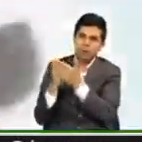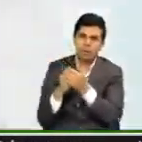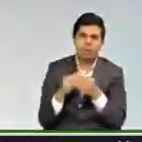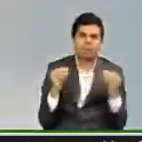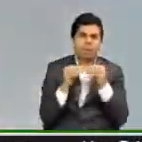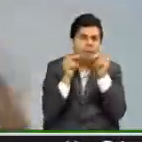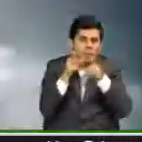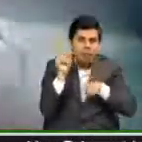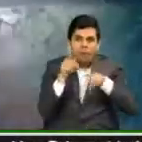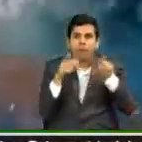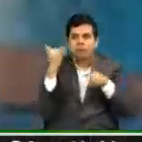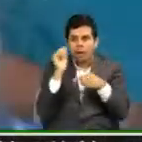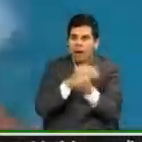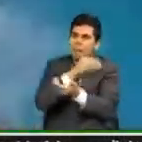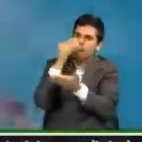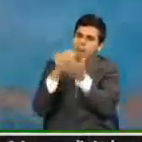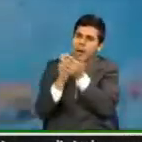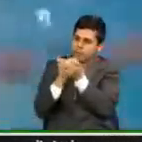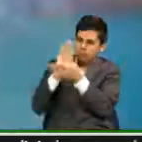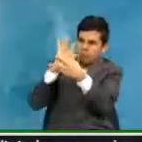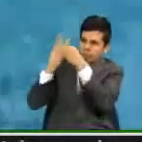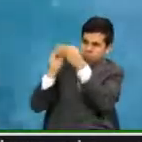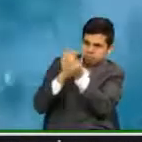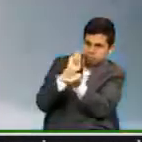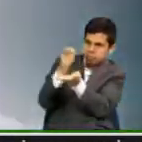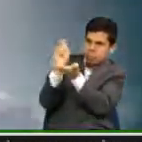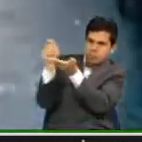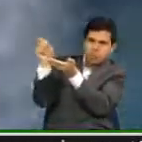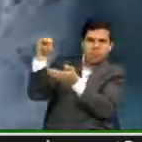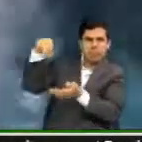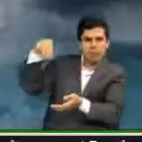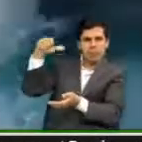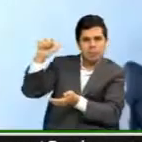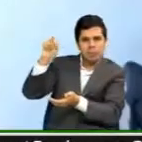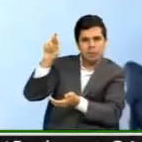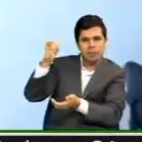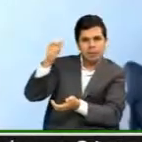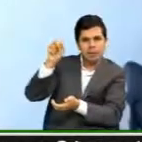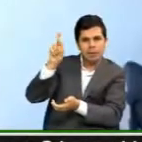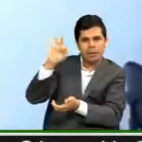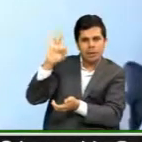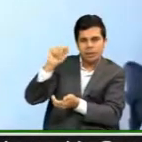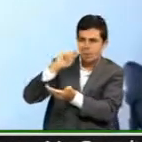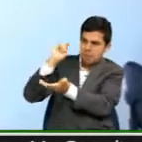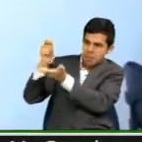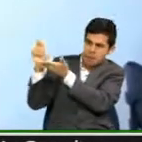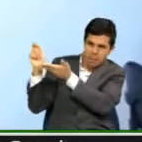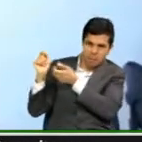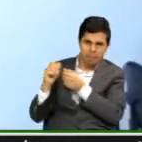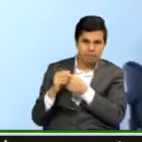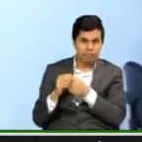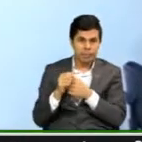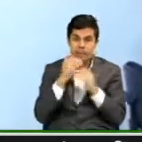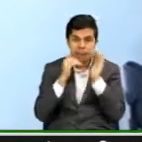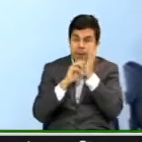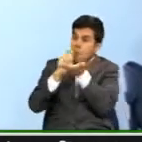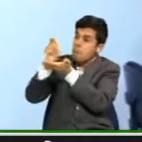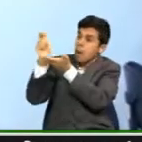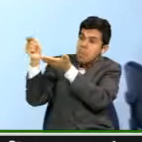también han pagado a los proveedores en Margarita. Porque al tener ellos cancelado estos